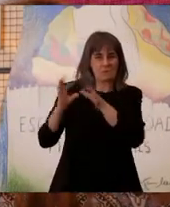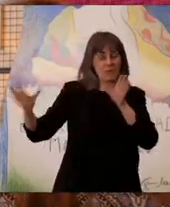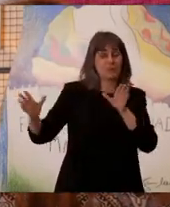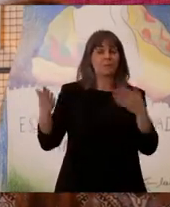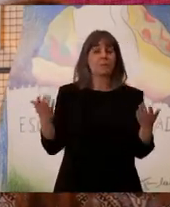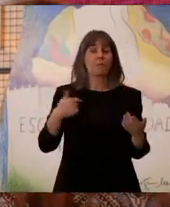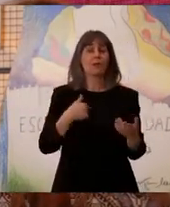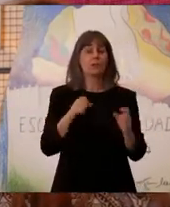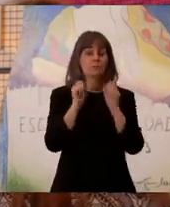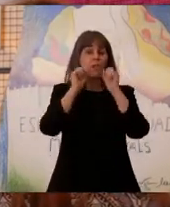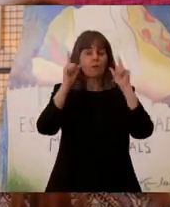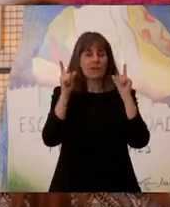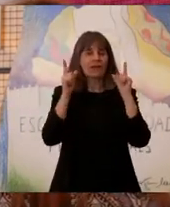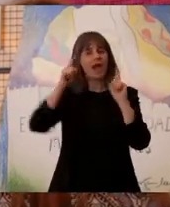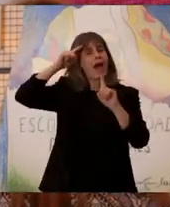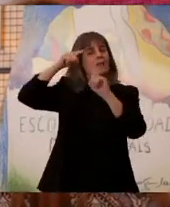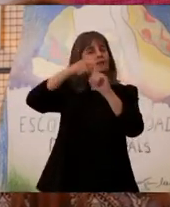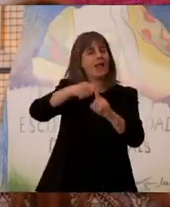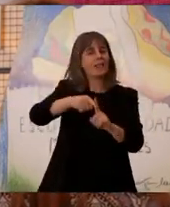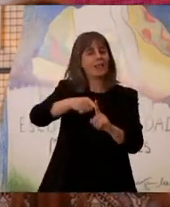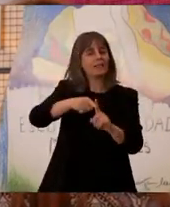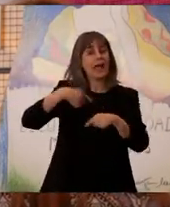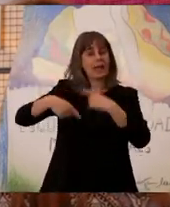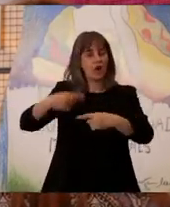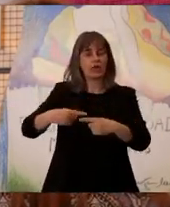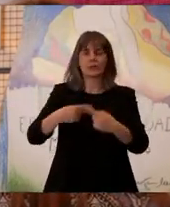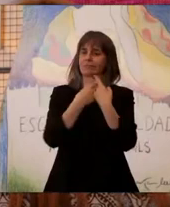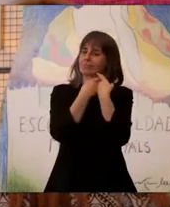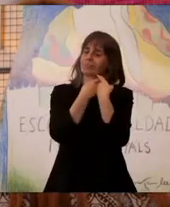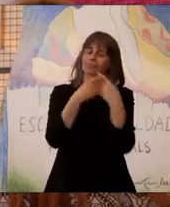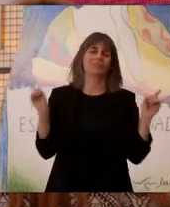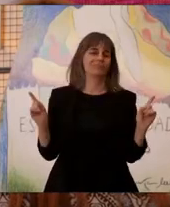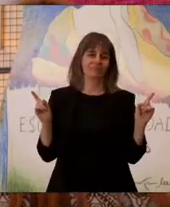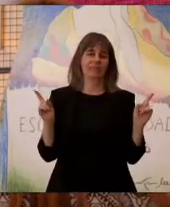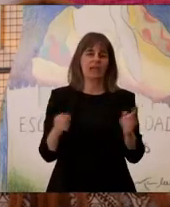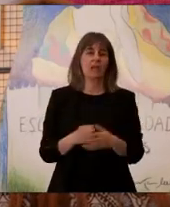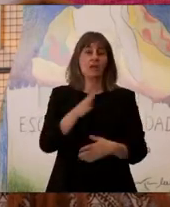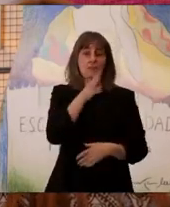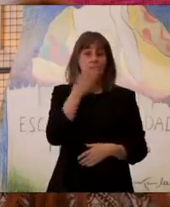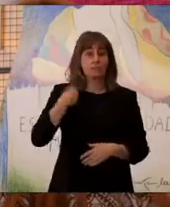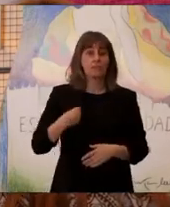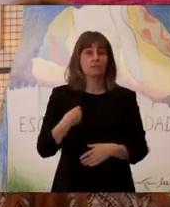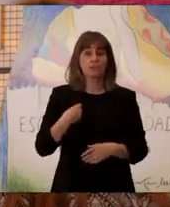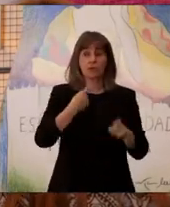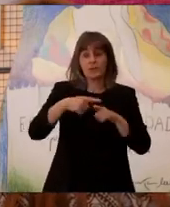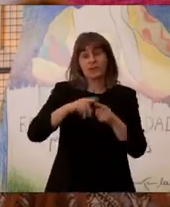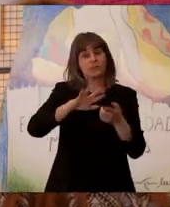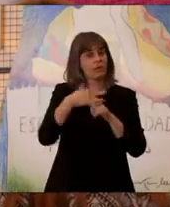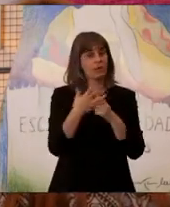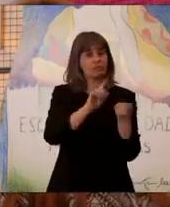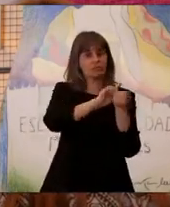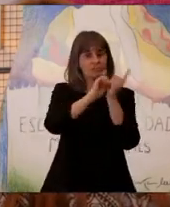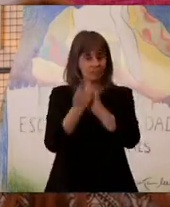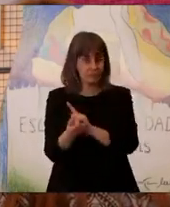de que los referentes generacionales son tan distintos precisamente porque las cosas han cambiado que